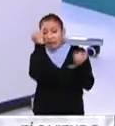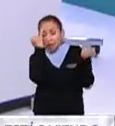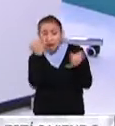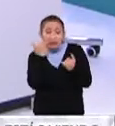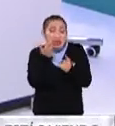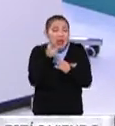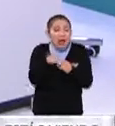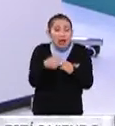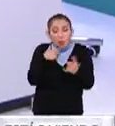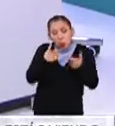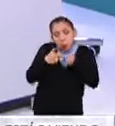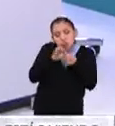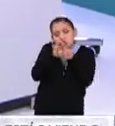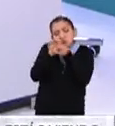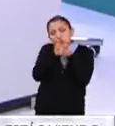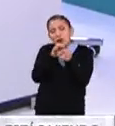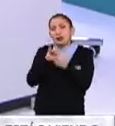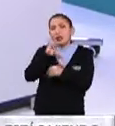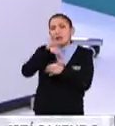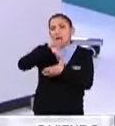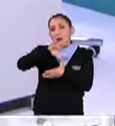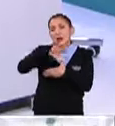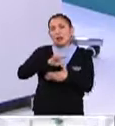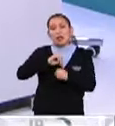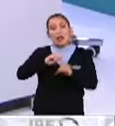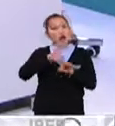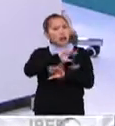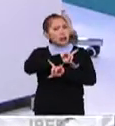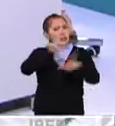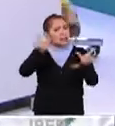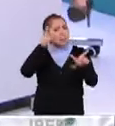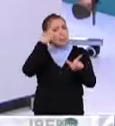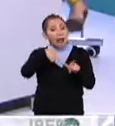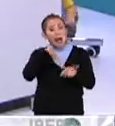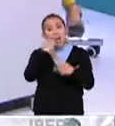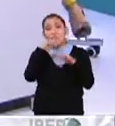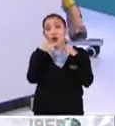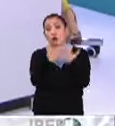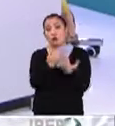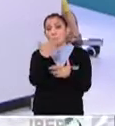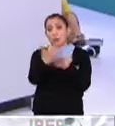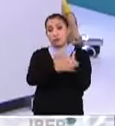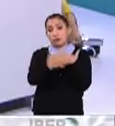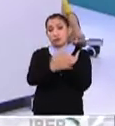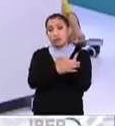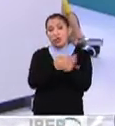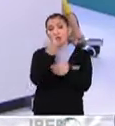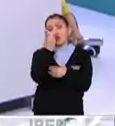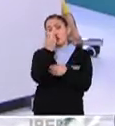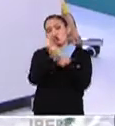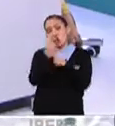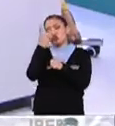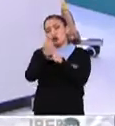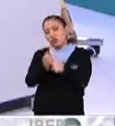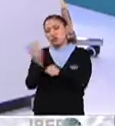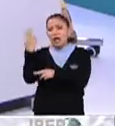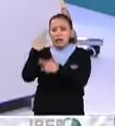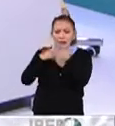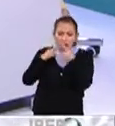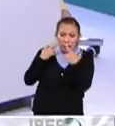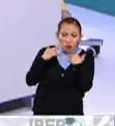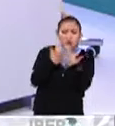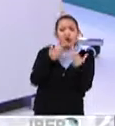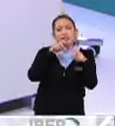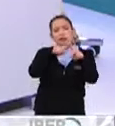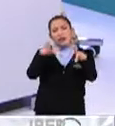la intención de la cooperación iberoamericana. Así es, Omar, ya está todo listo para esta reunión bianual. Ya se han venido reuniendo